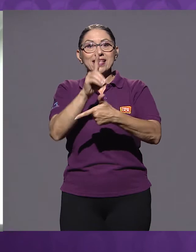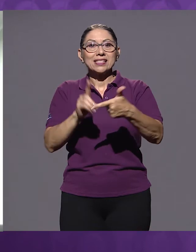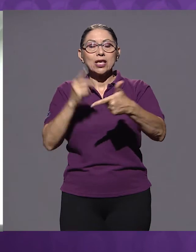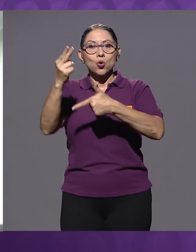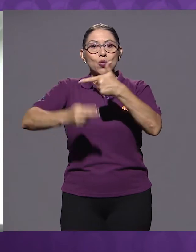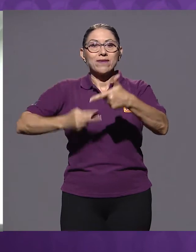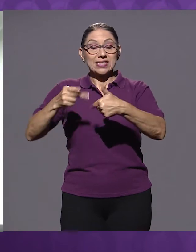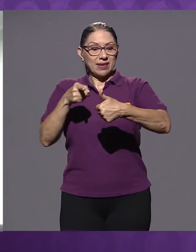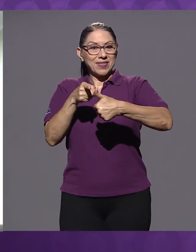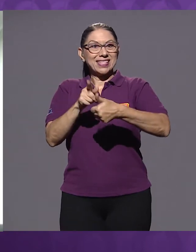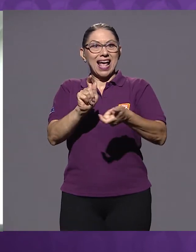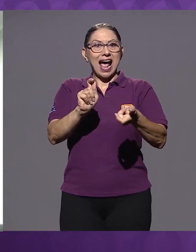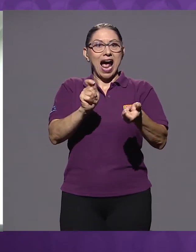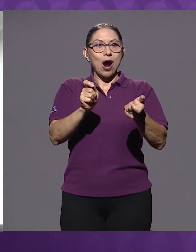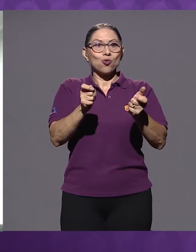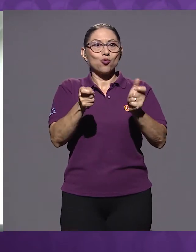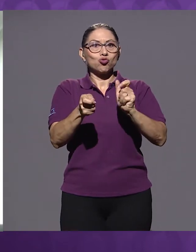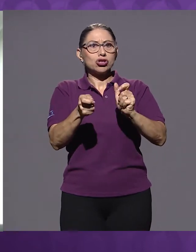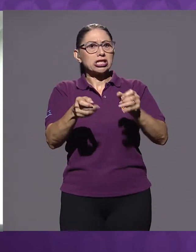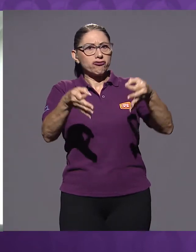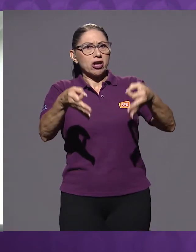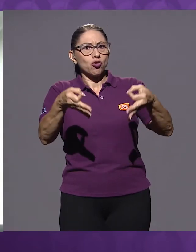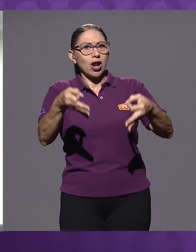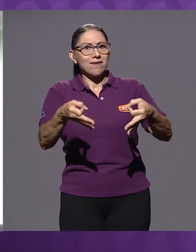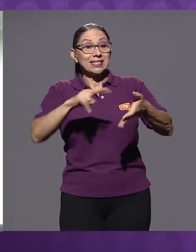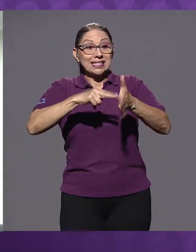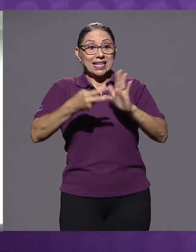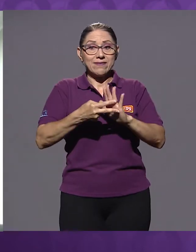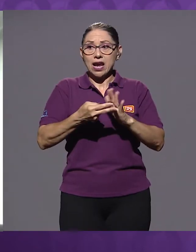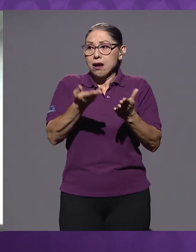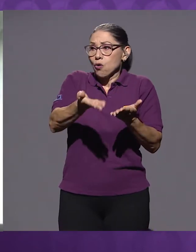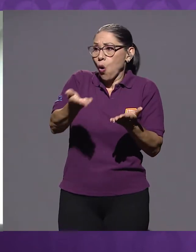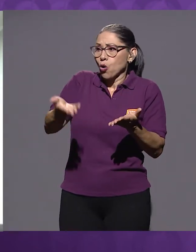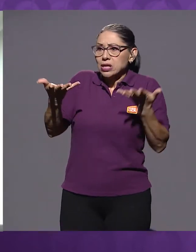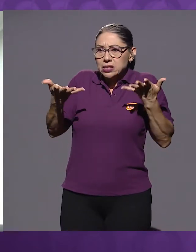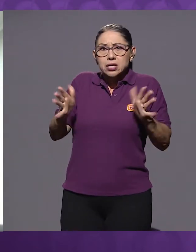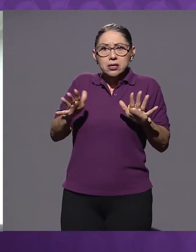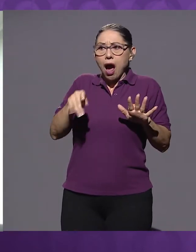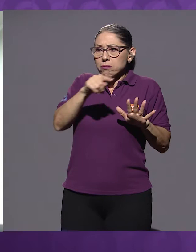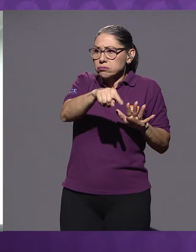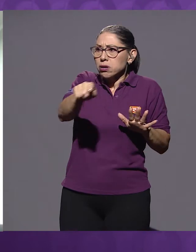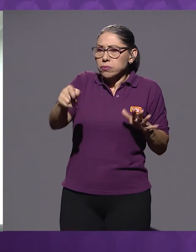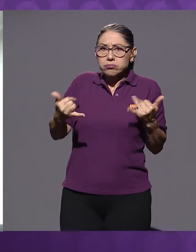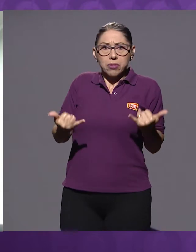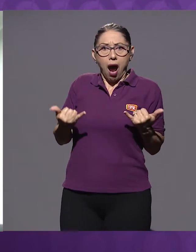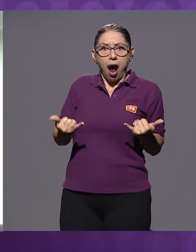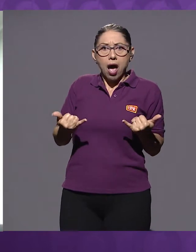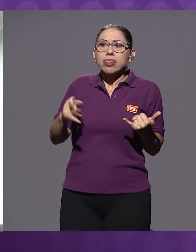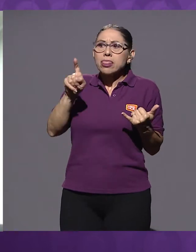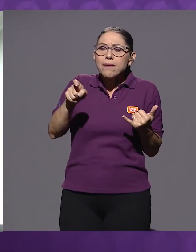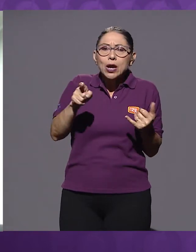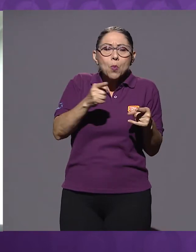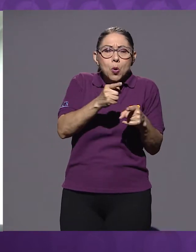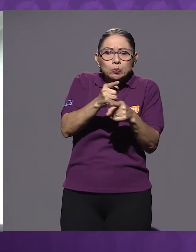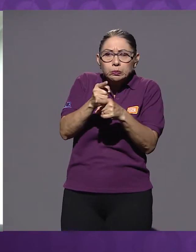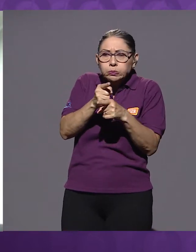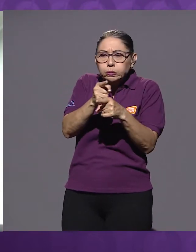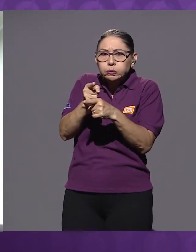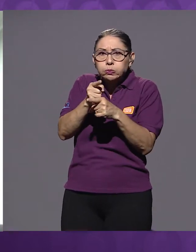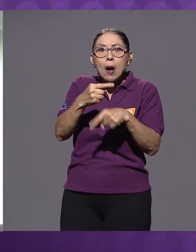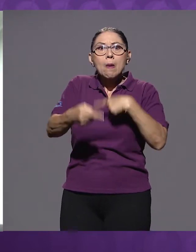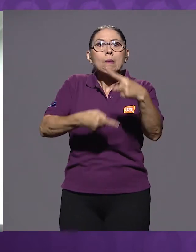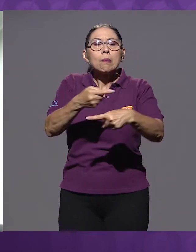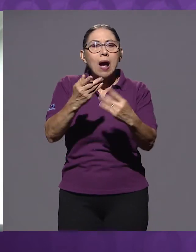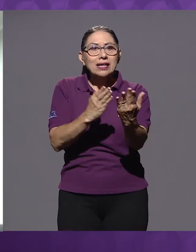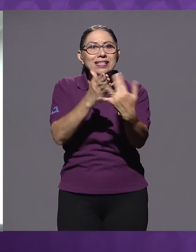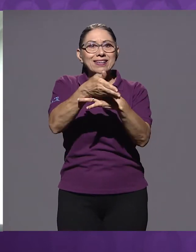Ajustes razonables es como arreglar las cosas que ya existen para que sean accesibles. Es decir, si